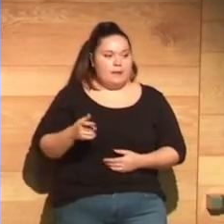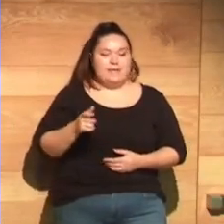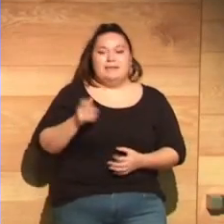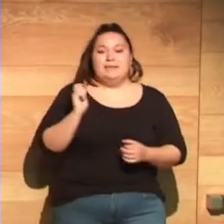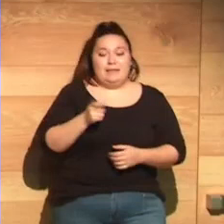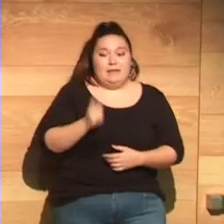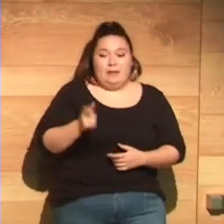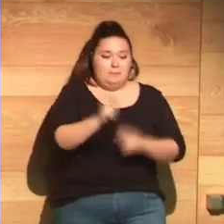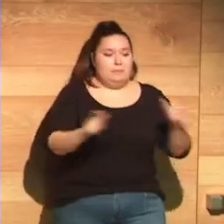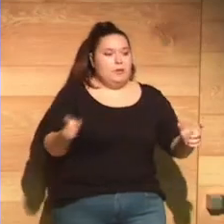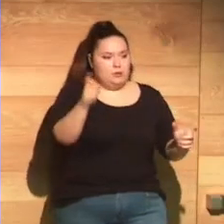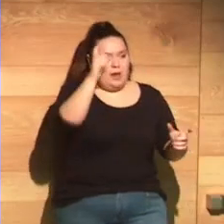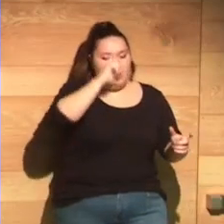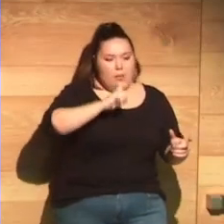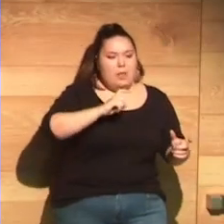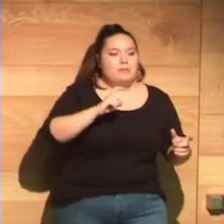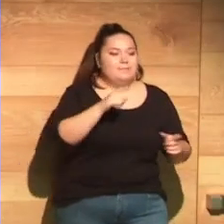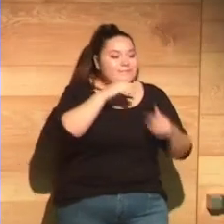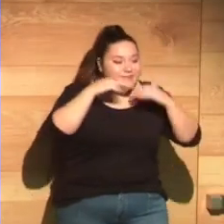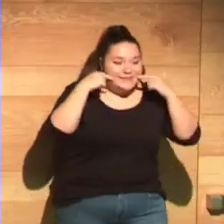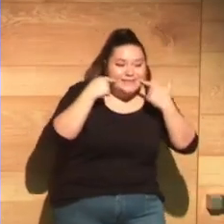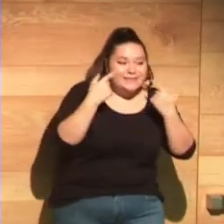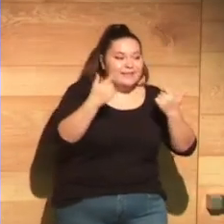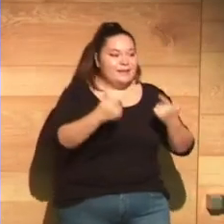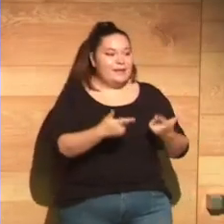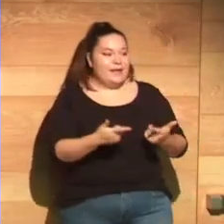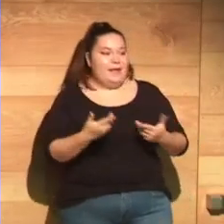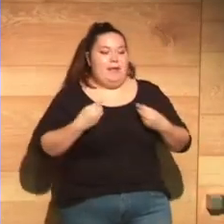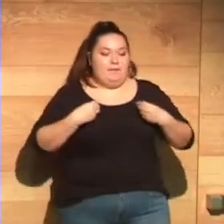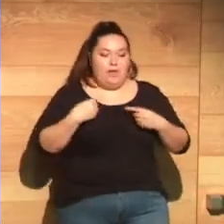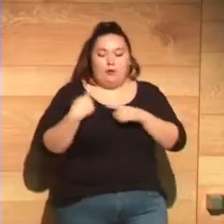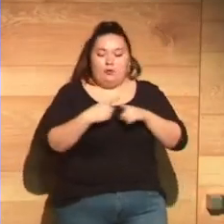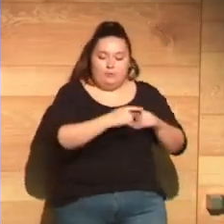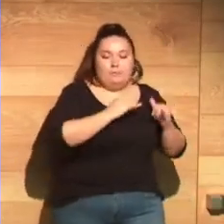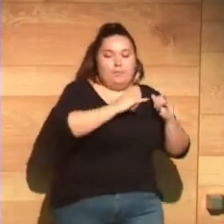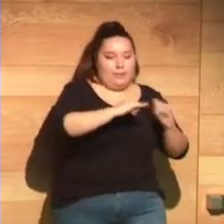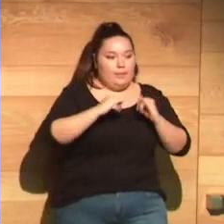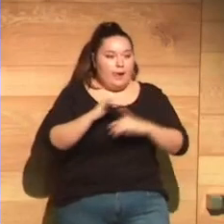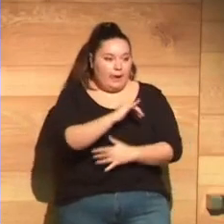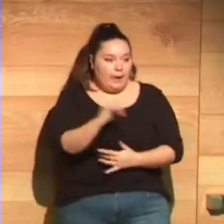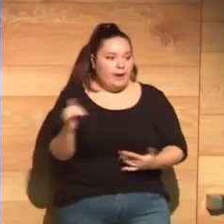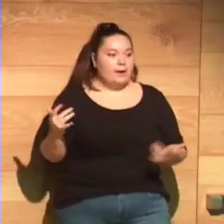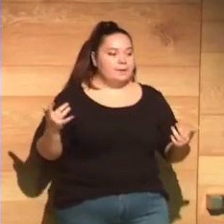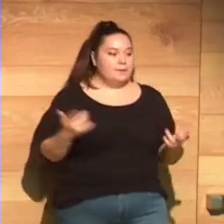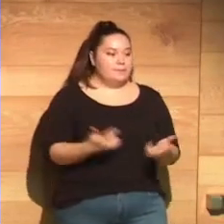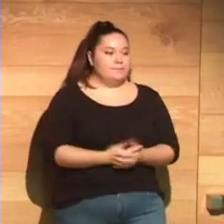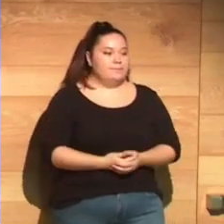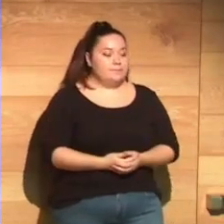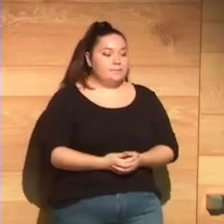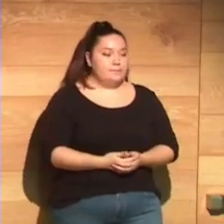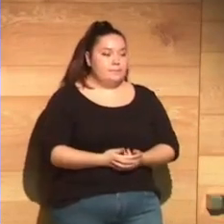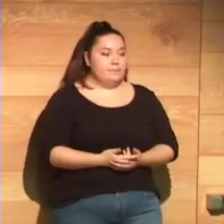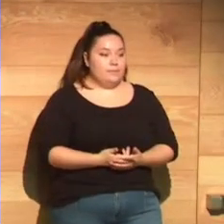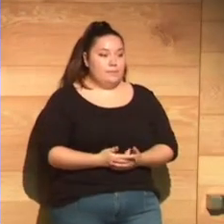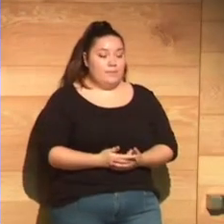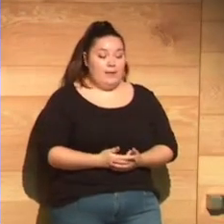mujer luminosa también, y la gente que la conocía también la recuerda como alguien divertida, que sonreía, que no todo